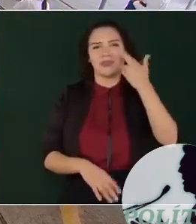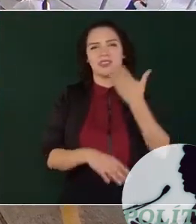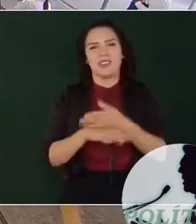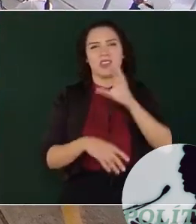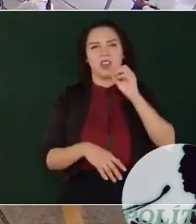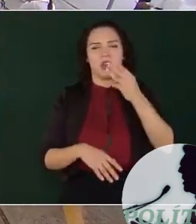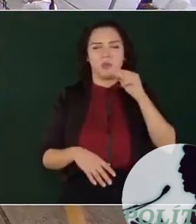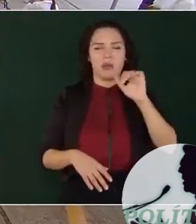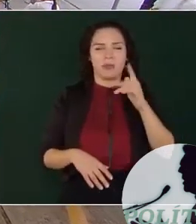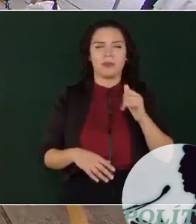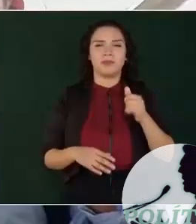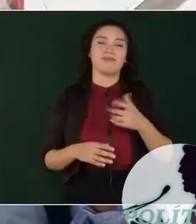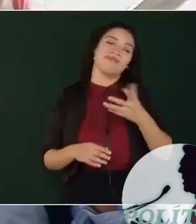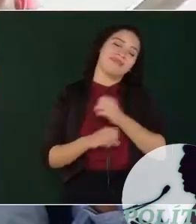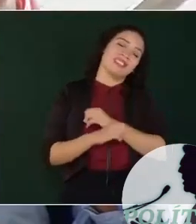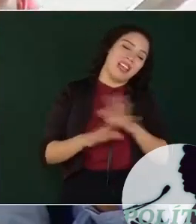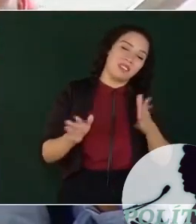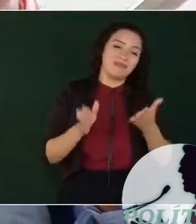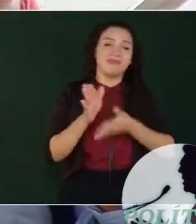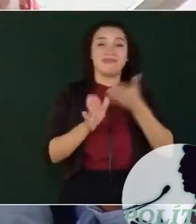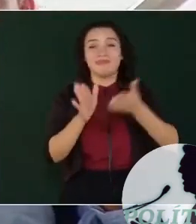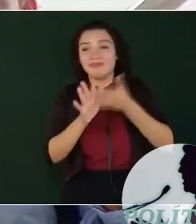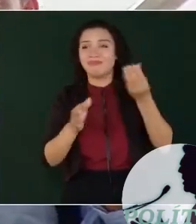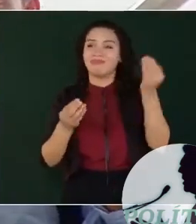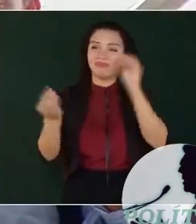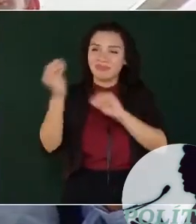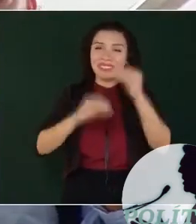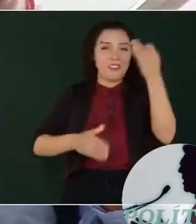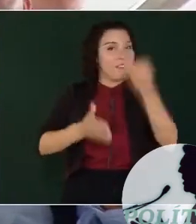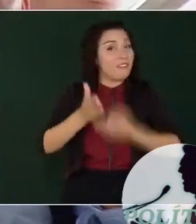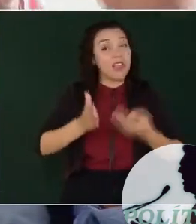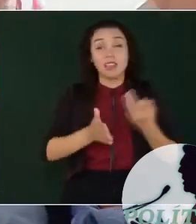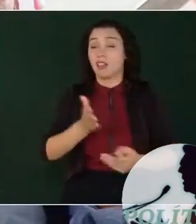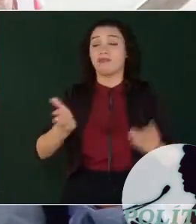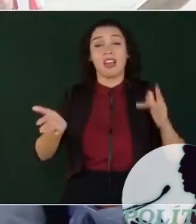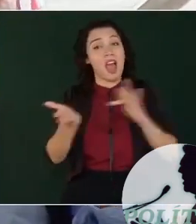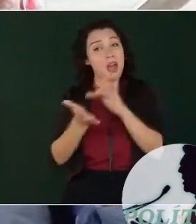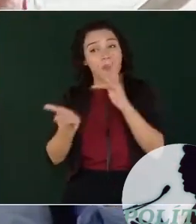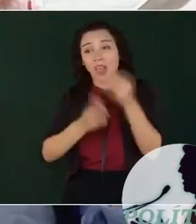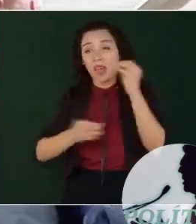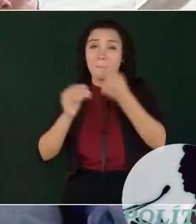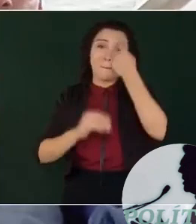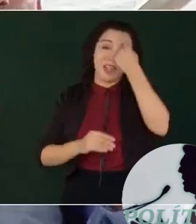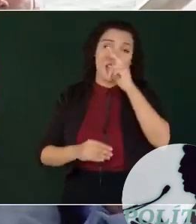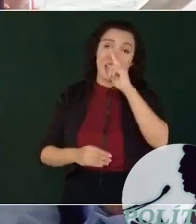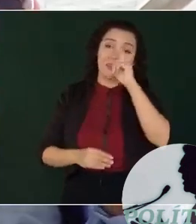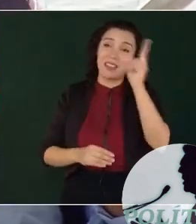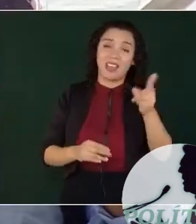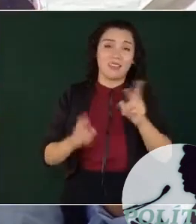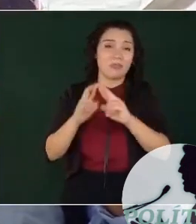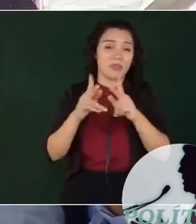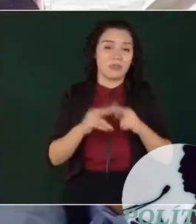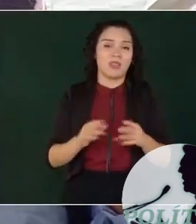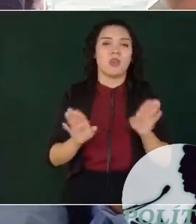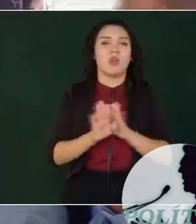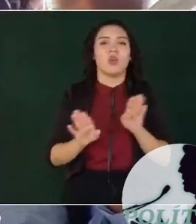Aguas. El sistema lagunario, la infraestructura ocupa de inversión y no de esas pequeñas